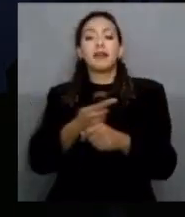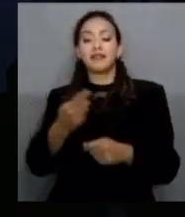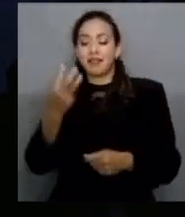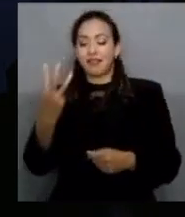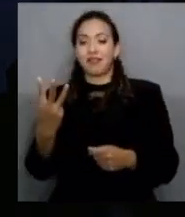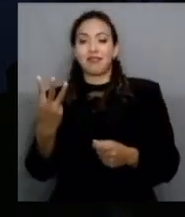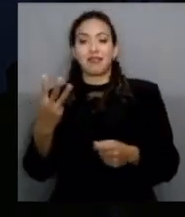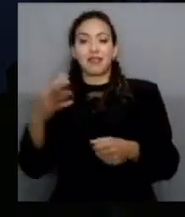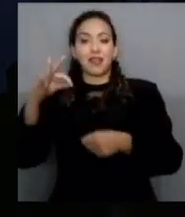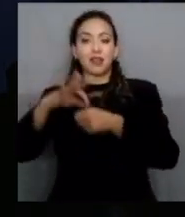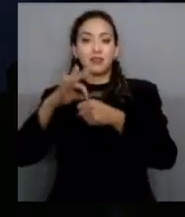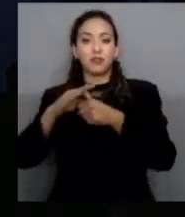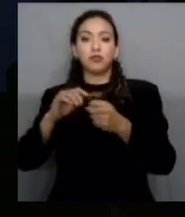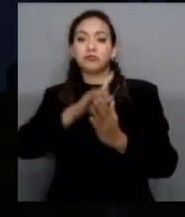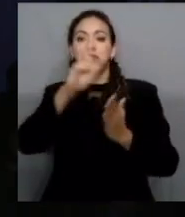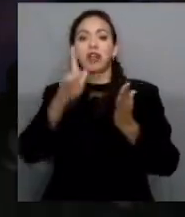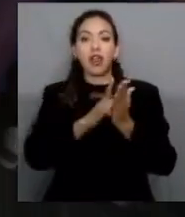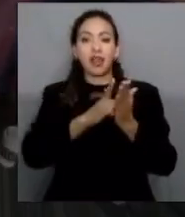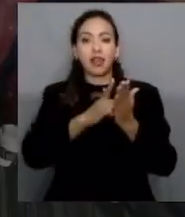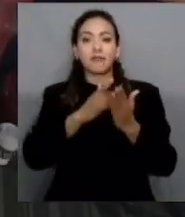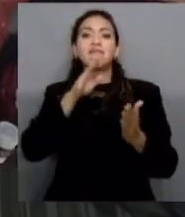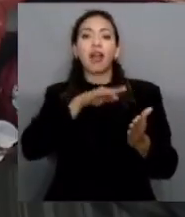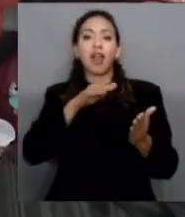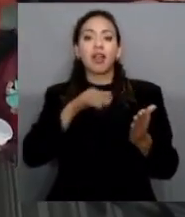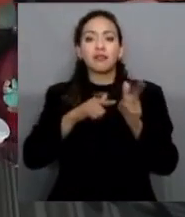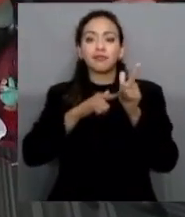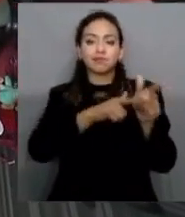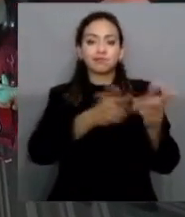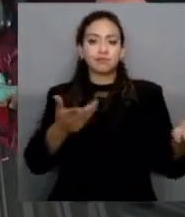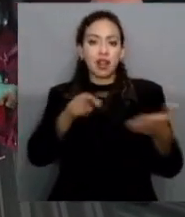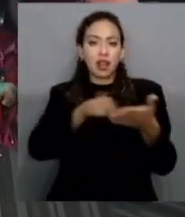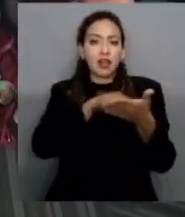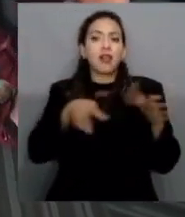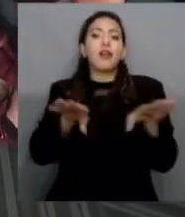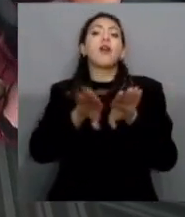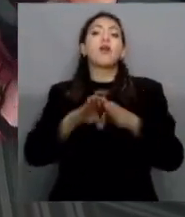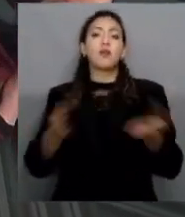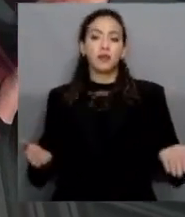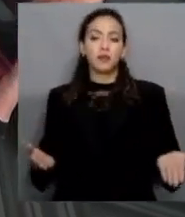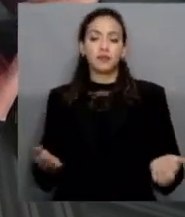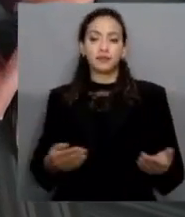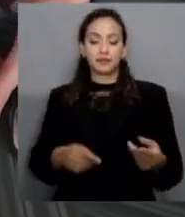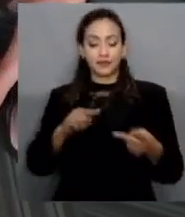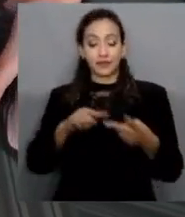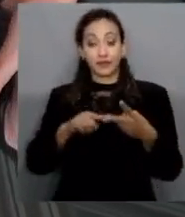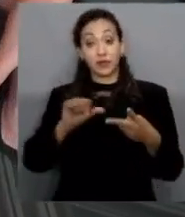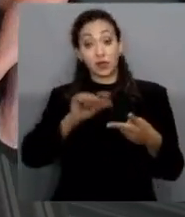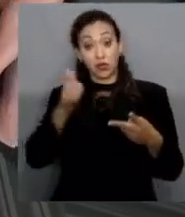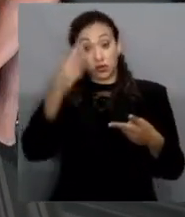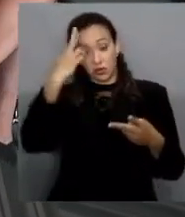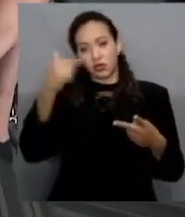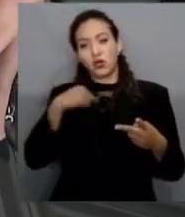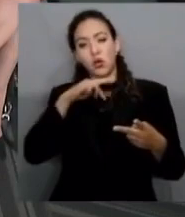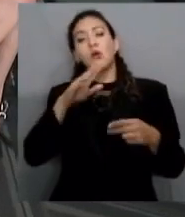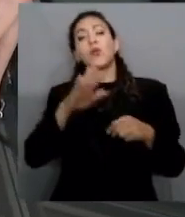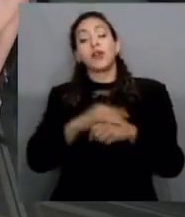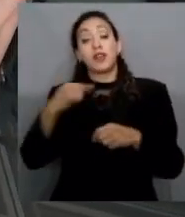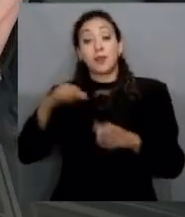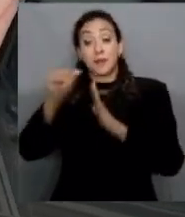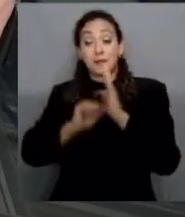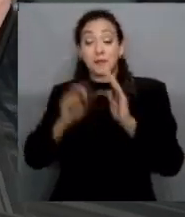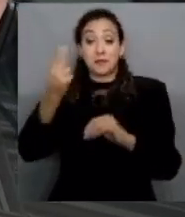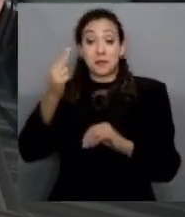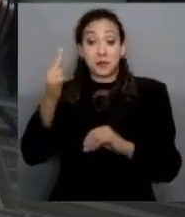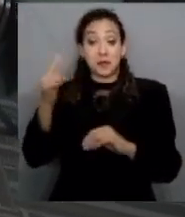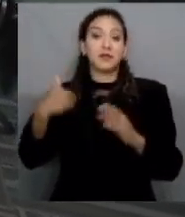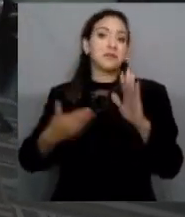de una norma, y me preocupa por una segunda razón. Yo me voy en noviembre y no sé quién vayan a nombrar